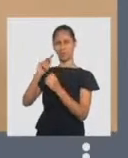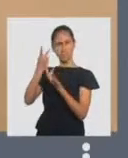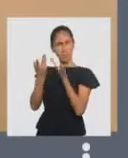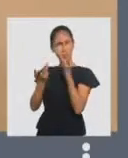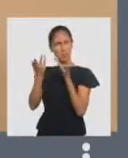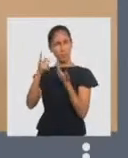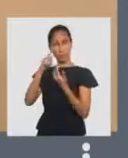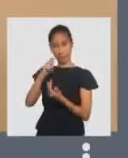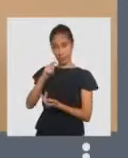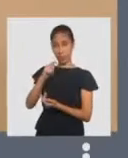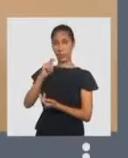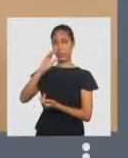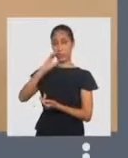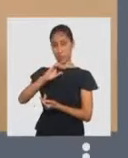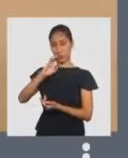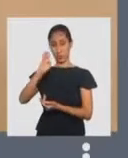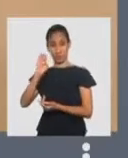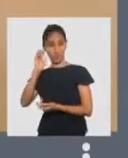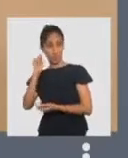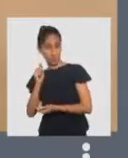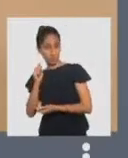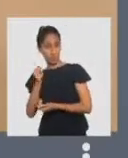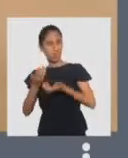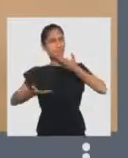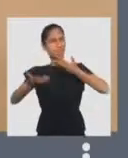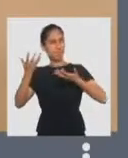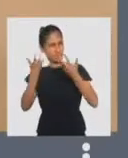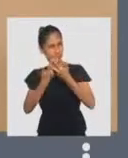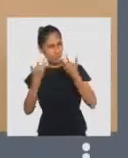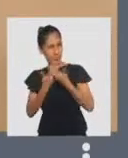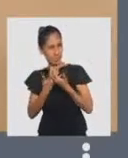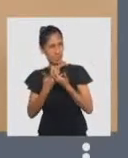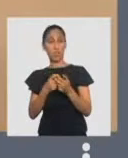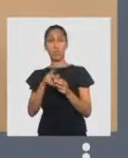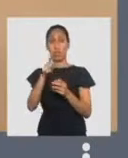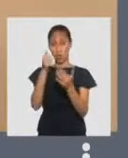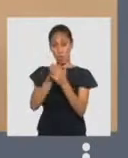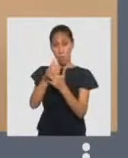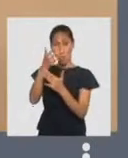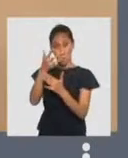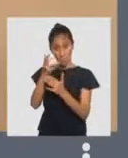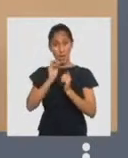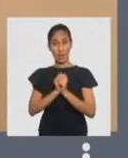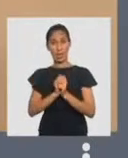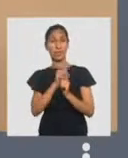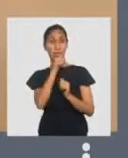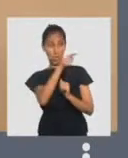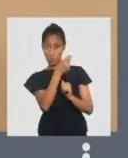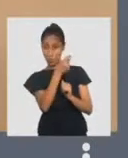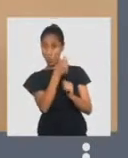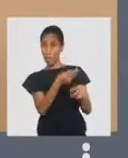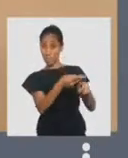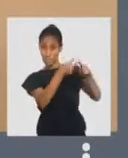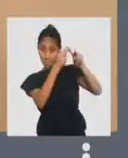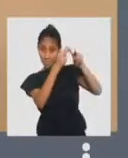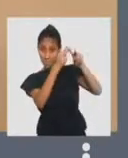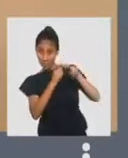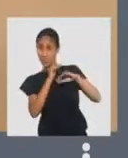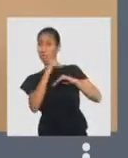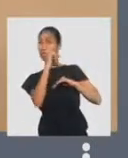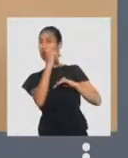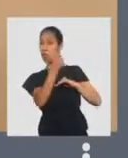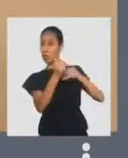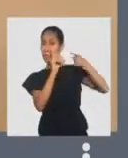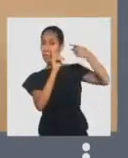anual, TCEA, que es la tasa que se paga por el dinero que la entidad financiera nos